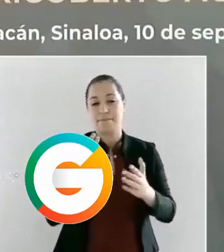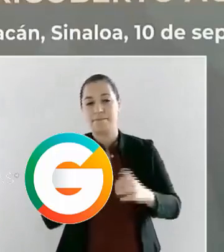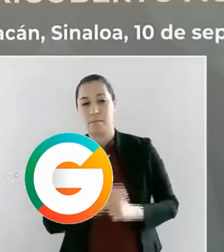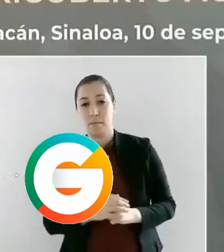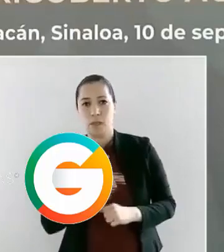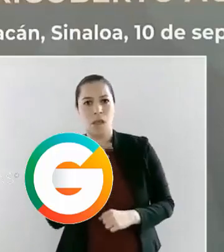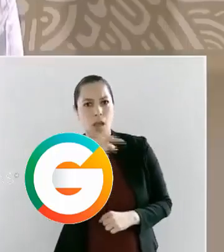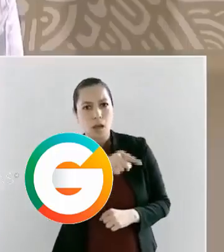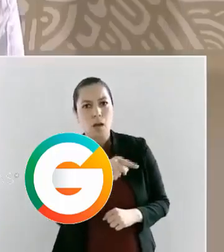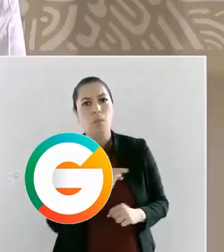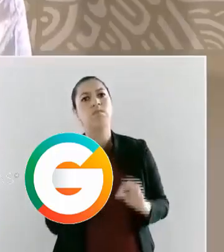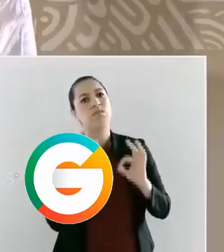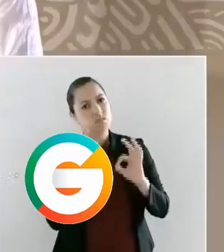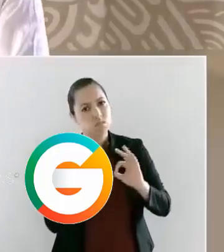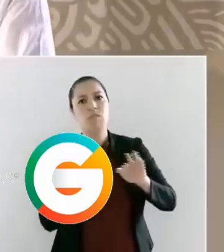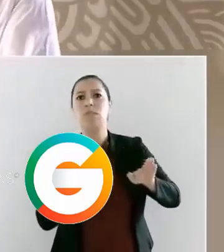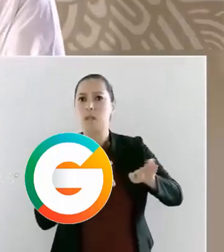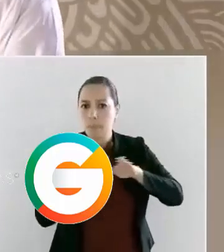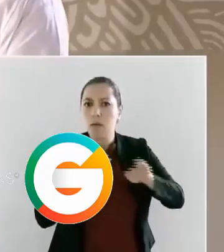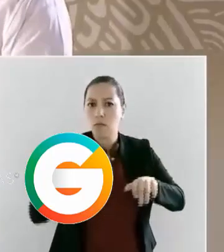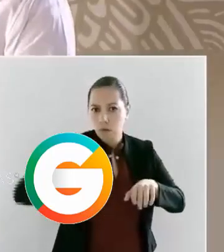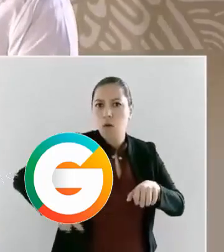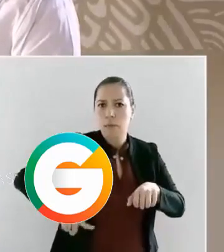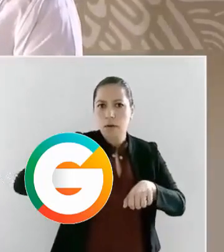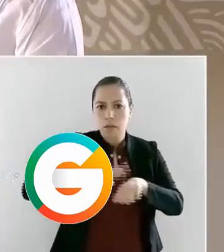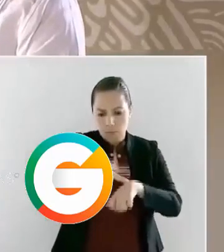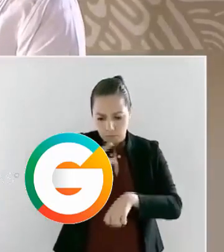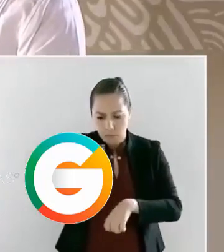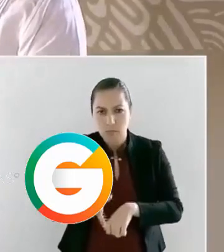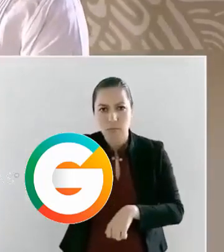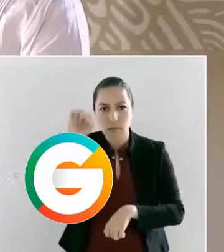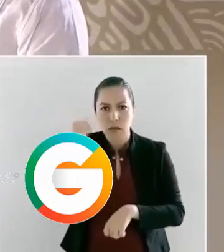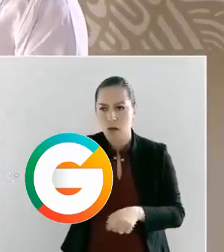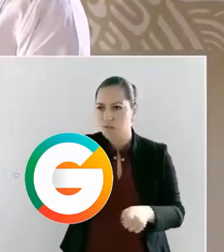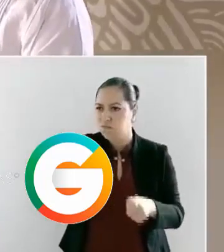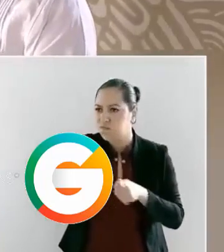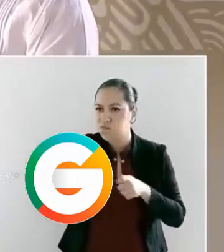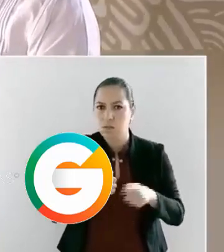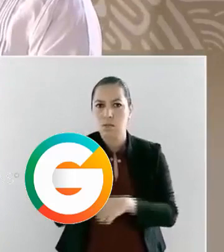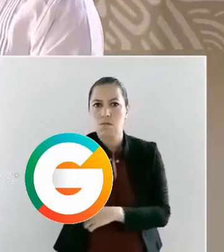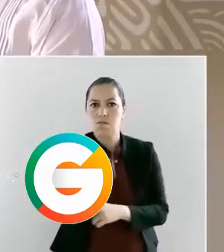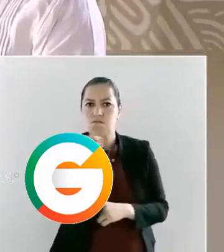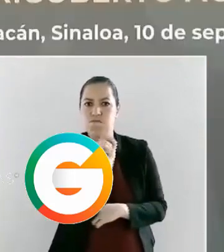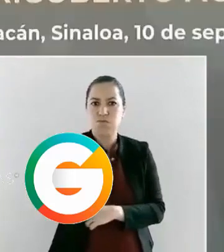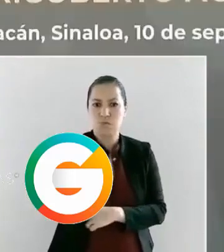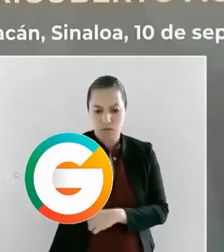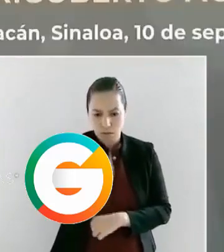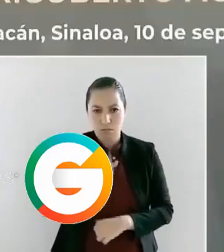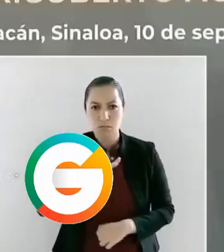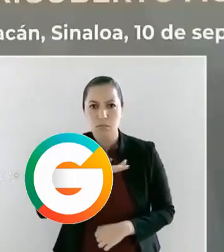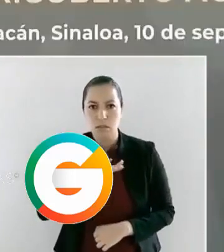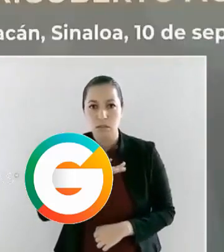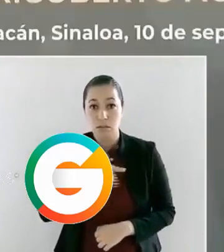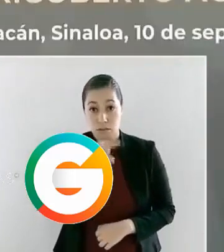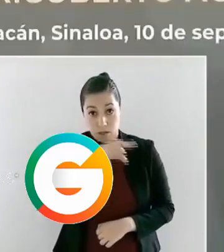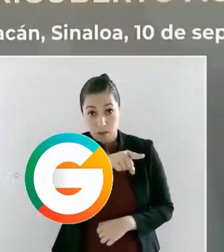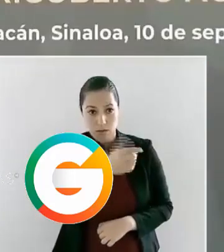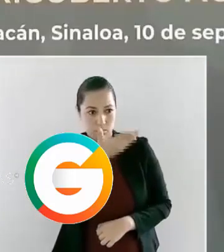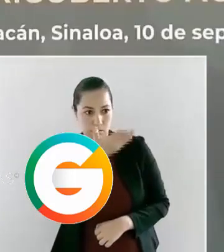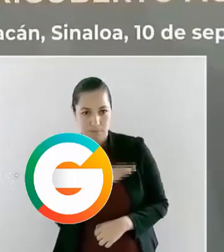hecho una buena labor en Sinaloa, es un profesional, es un hombre de